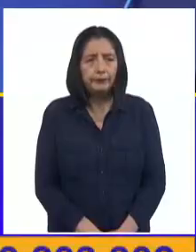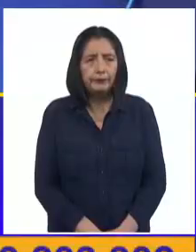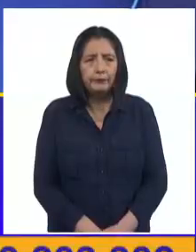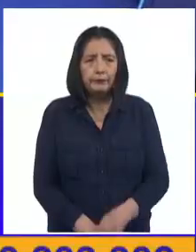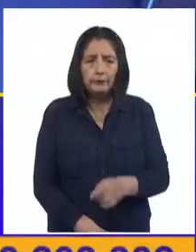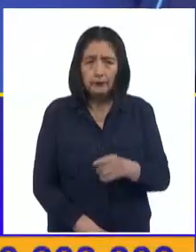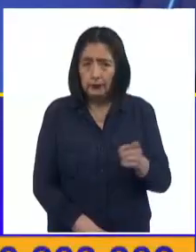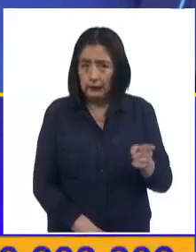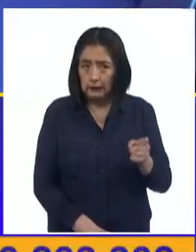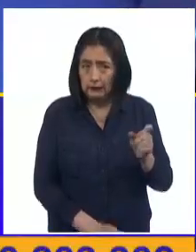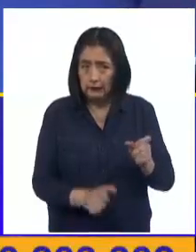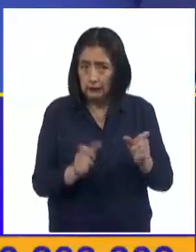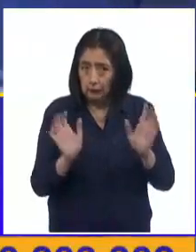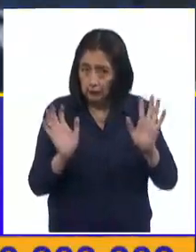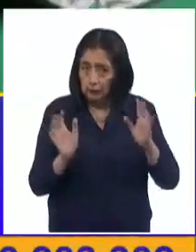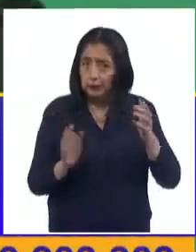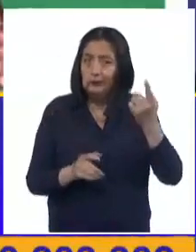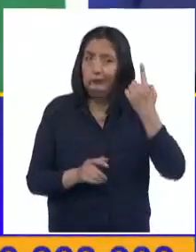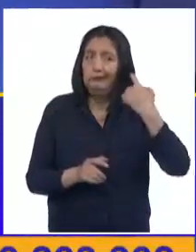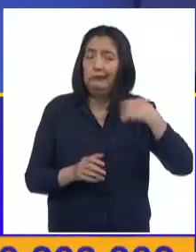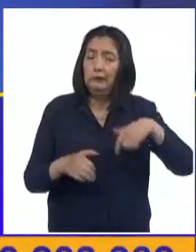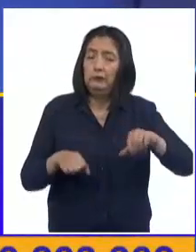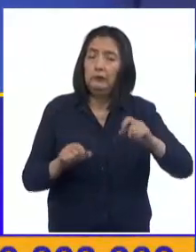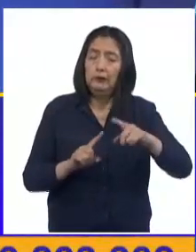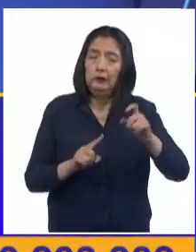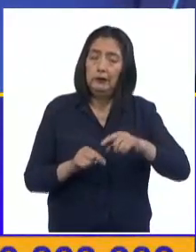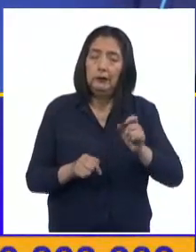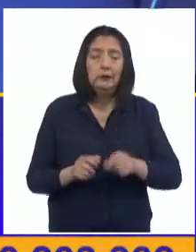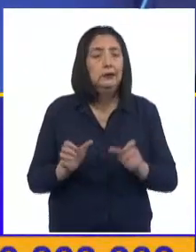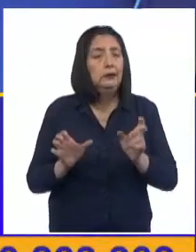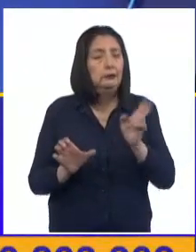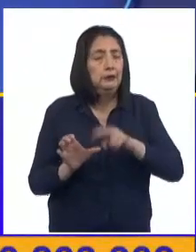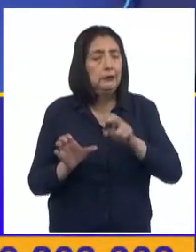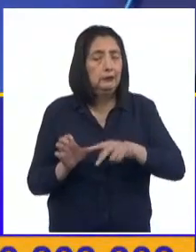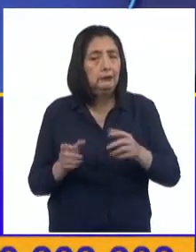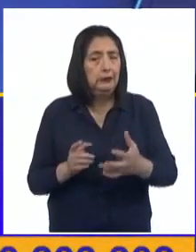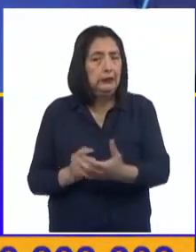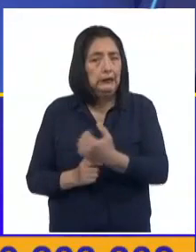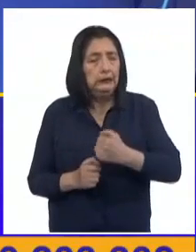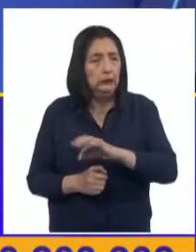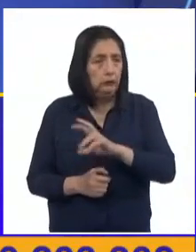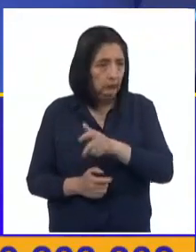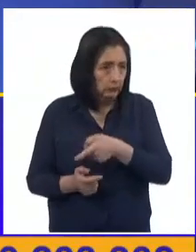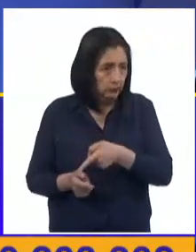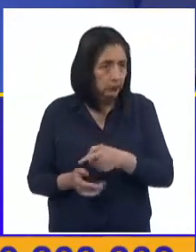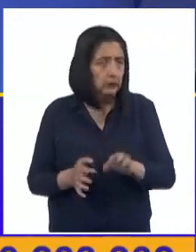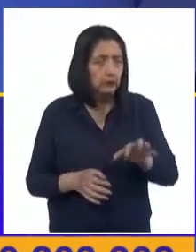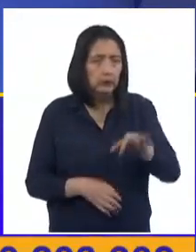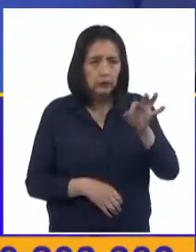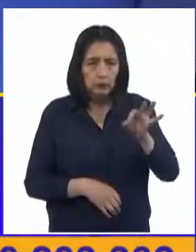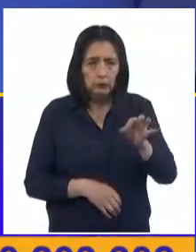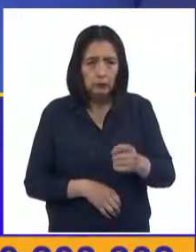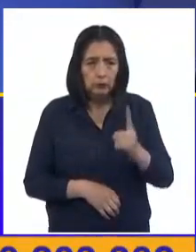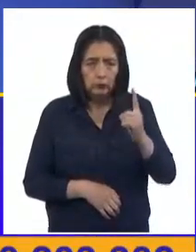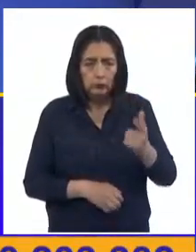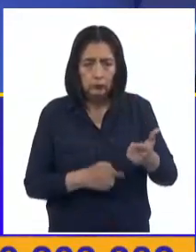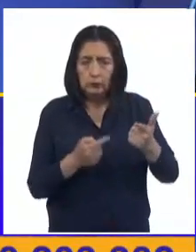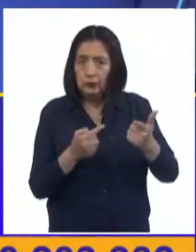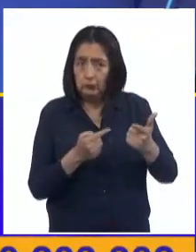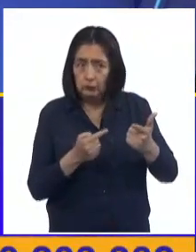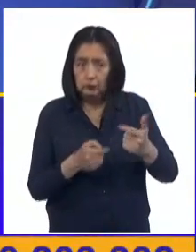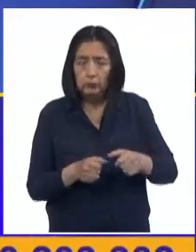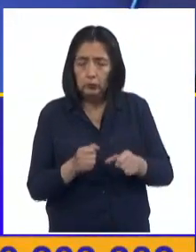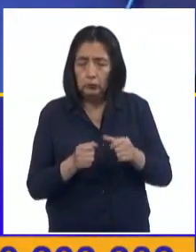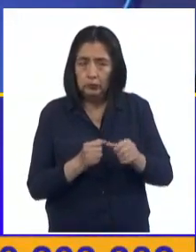En poder de estos supuestos mototaxistas que secuestraban al paso y robaban a sus clientes, se encontró un revólver